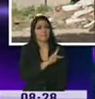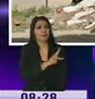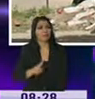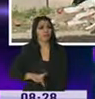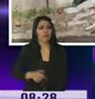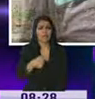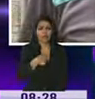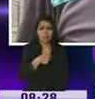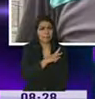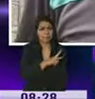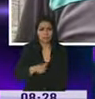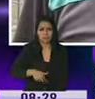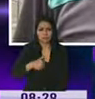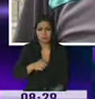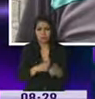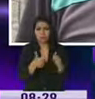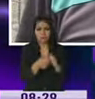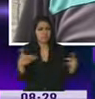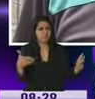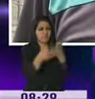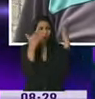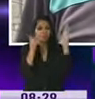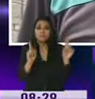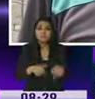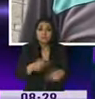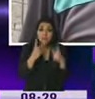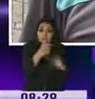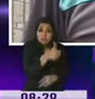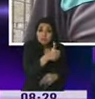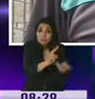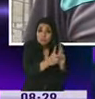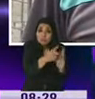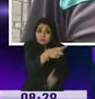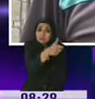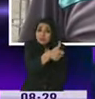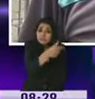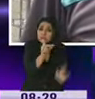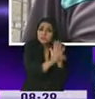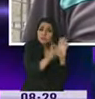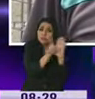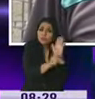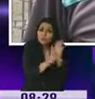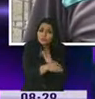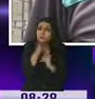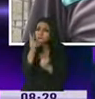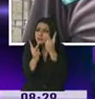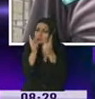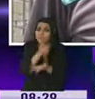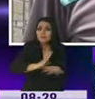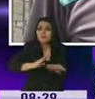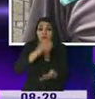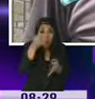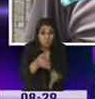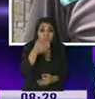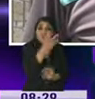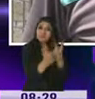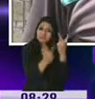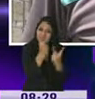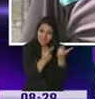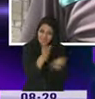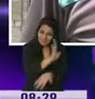dicen, nada personal. Pero vean ustedes, son los vecinos, son las denuncias, las visitas al barrio. Nos fuimos a visitar el barrio